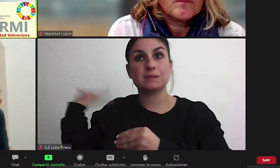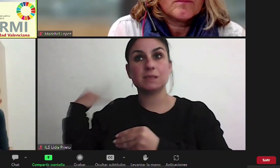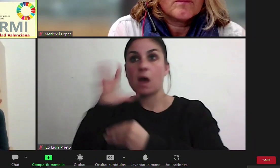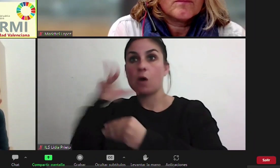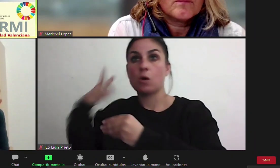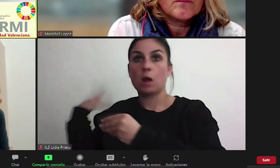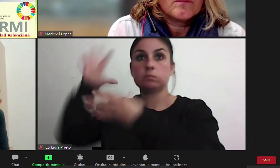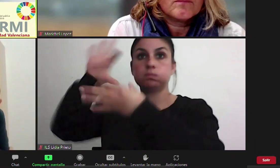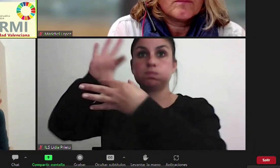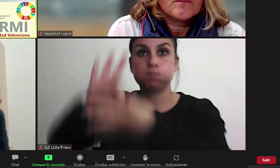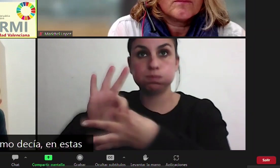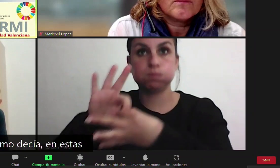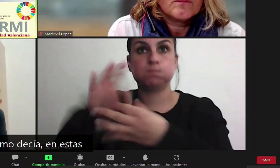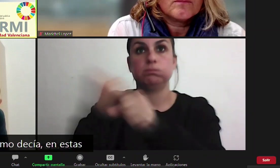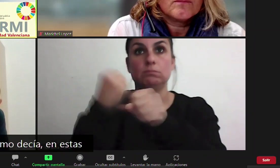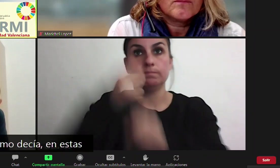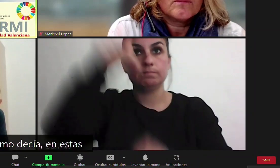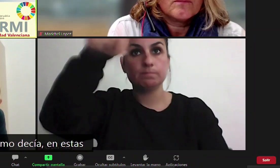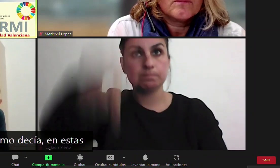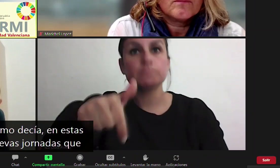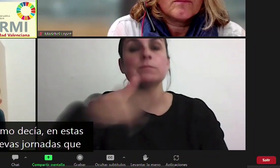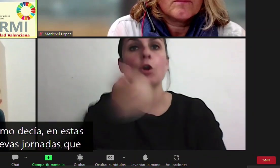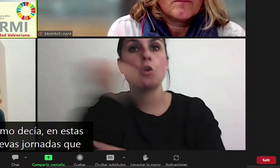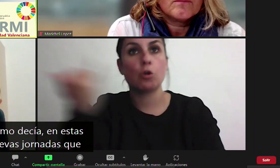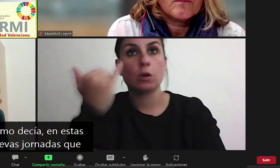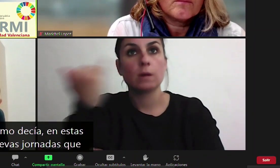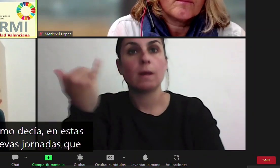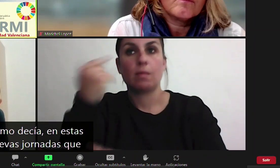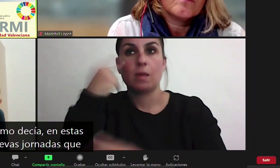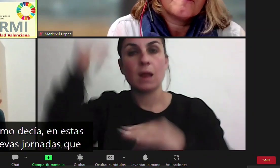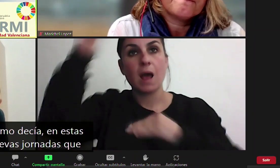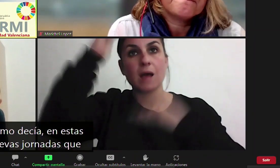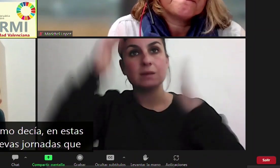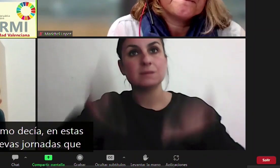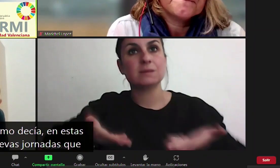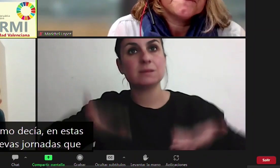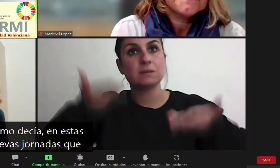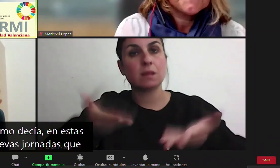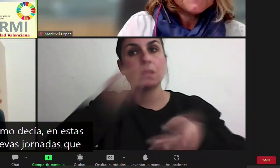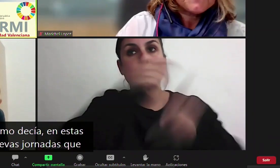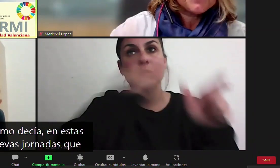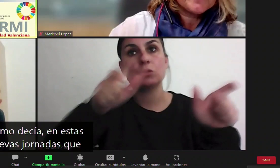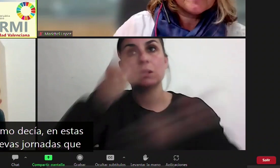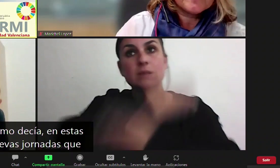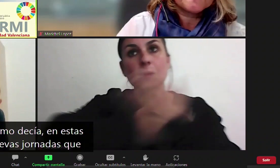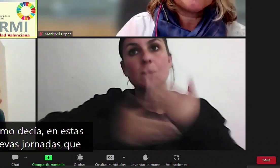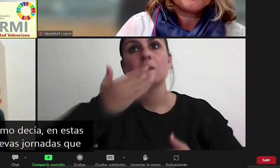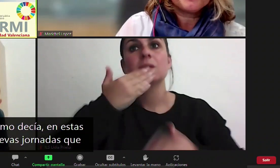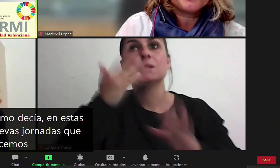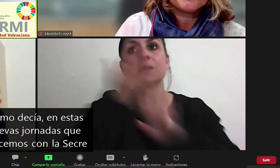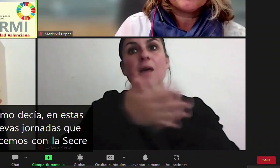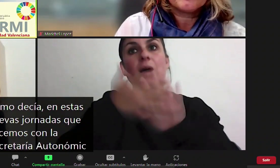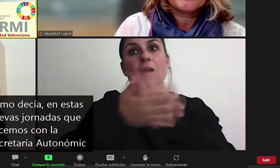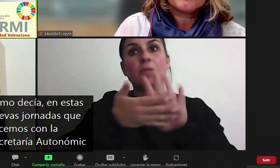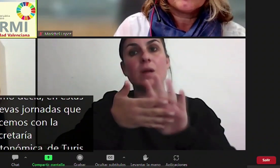serie de jornadas vamos a ver lo que es la asistencia a personas con discapacidad en situaciones de emergencia,